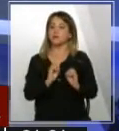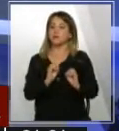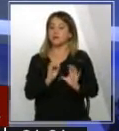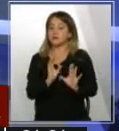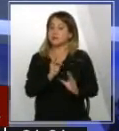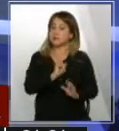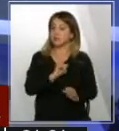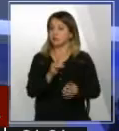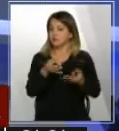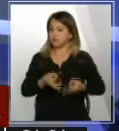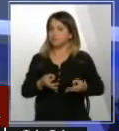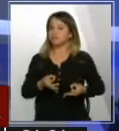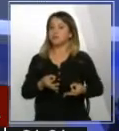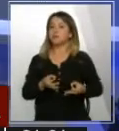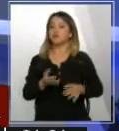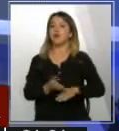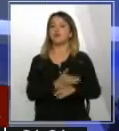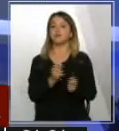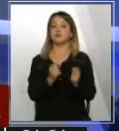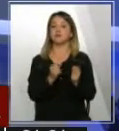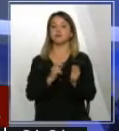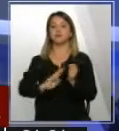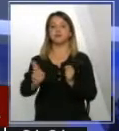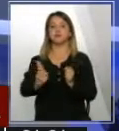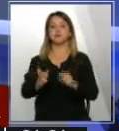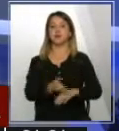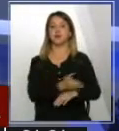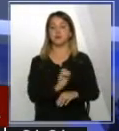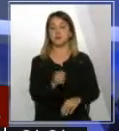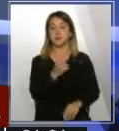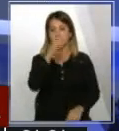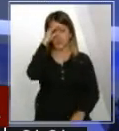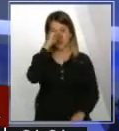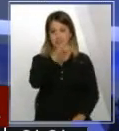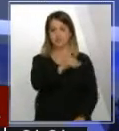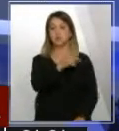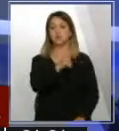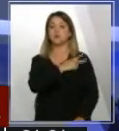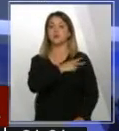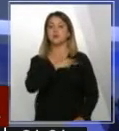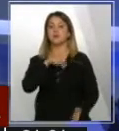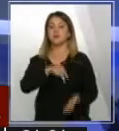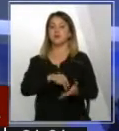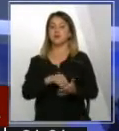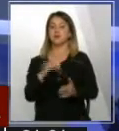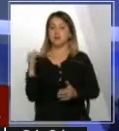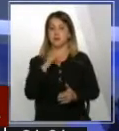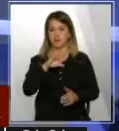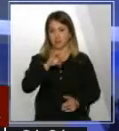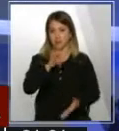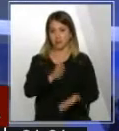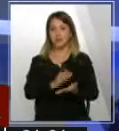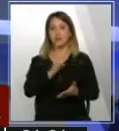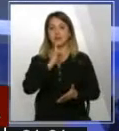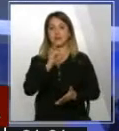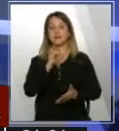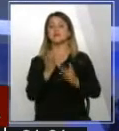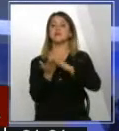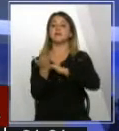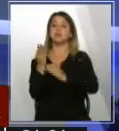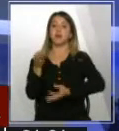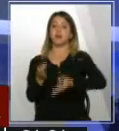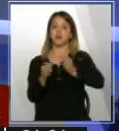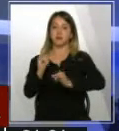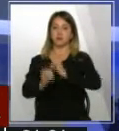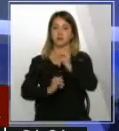o escribió, mejor dicho, antes de las palabras del canciller, su jefe, quien espera una rápida definición de la gente de Chile ante la Corte Internacional de